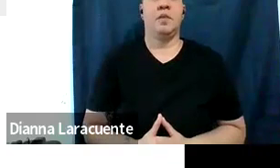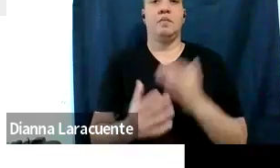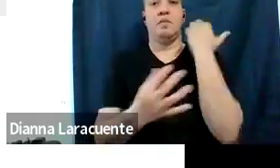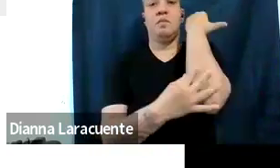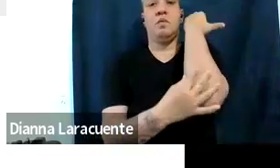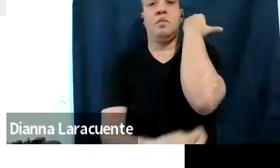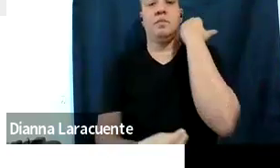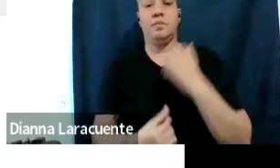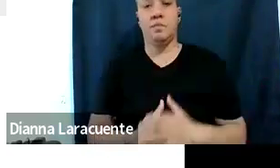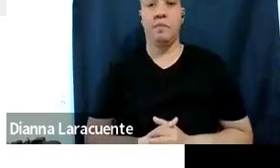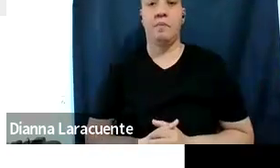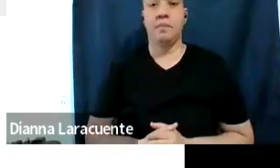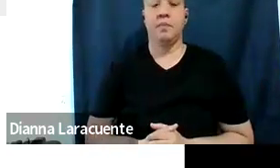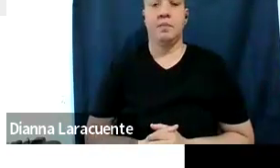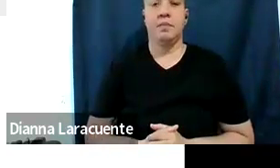Y entonces,